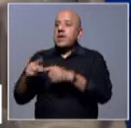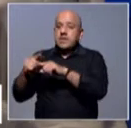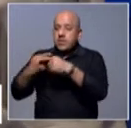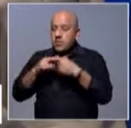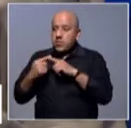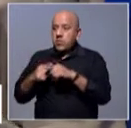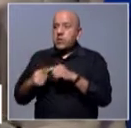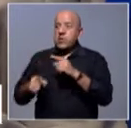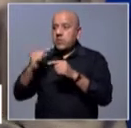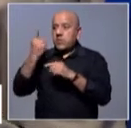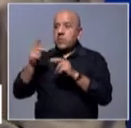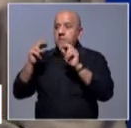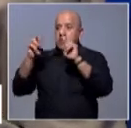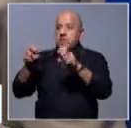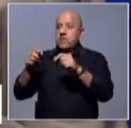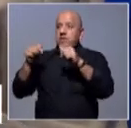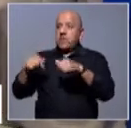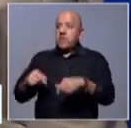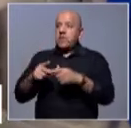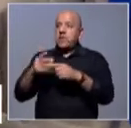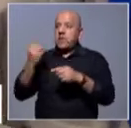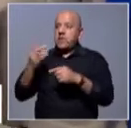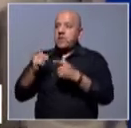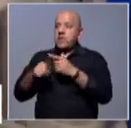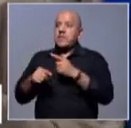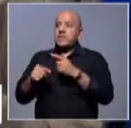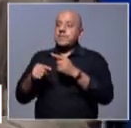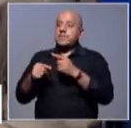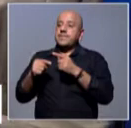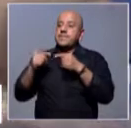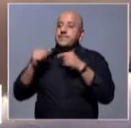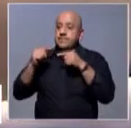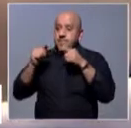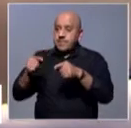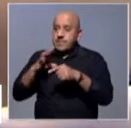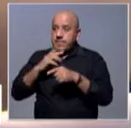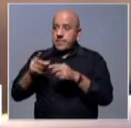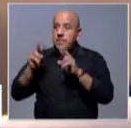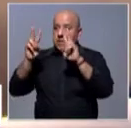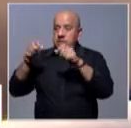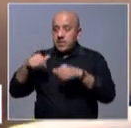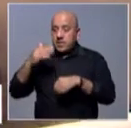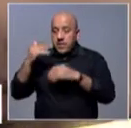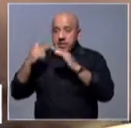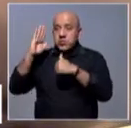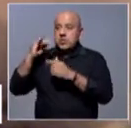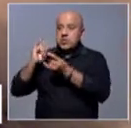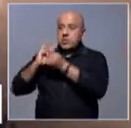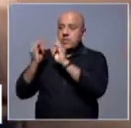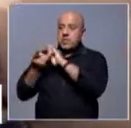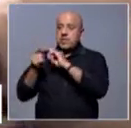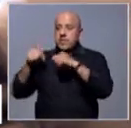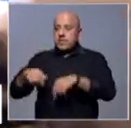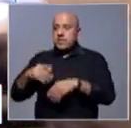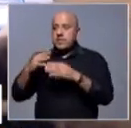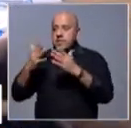los principales temas que hacen a la vida del país porque entre otras cosas allí es donde se van a tratar de construir las mayorías verdad más allá